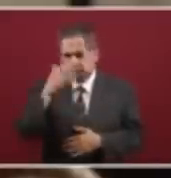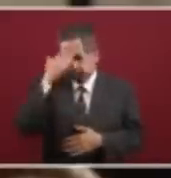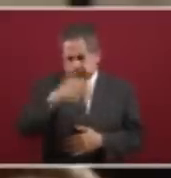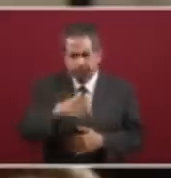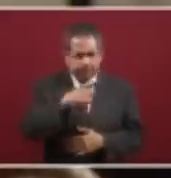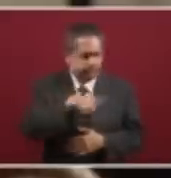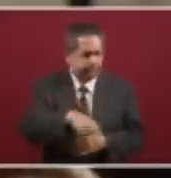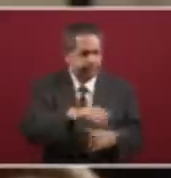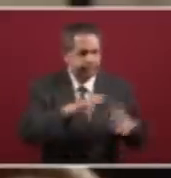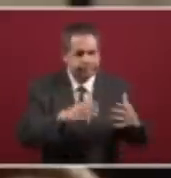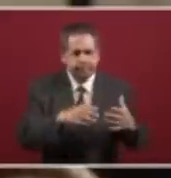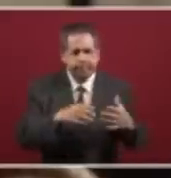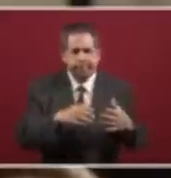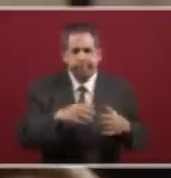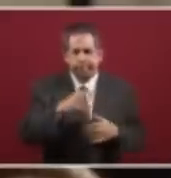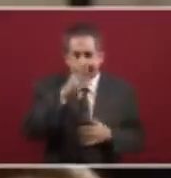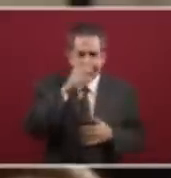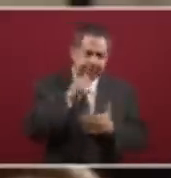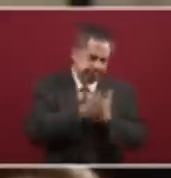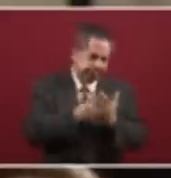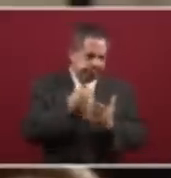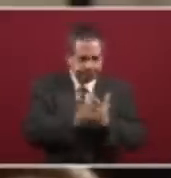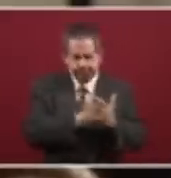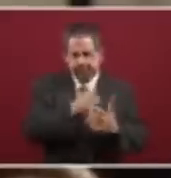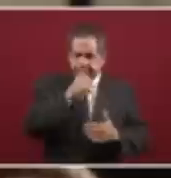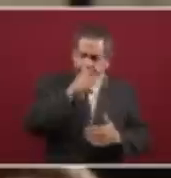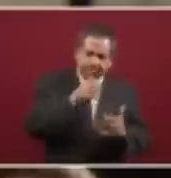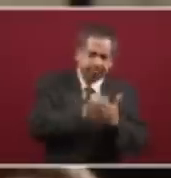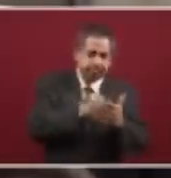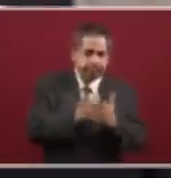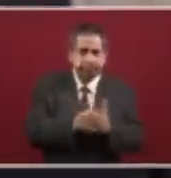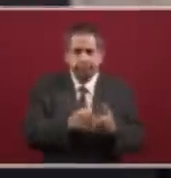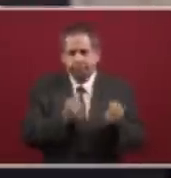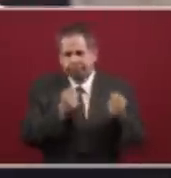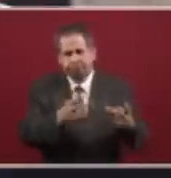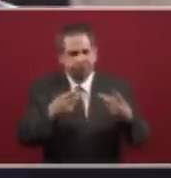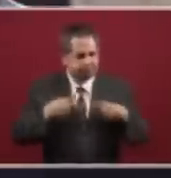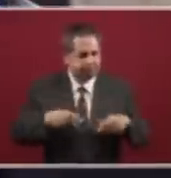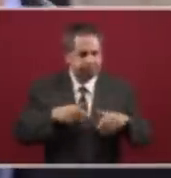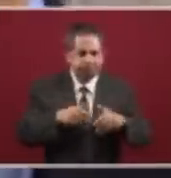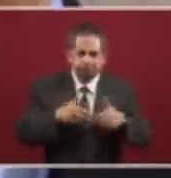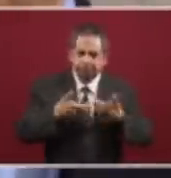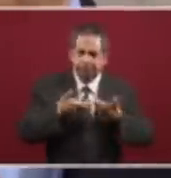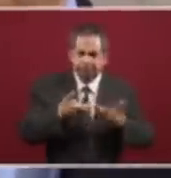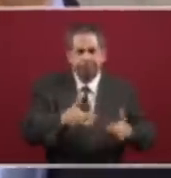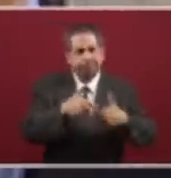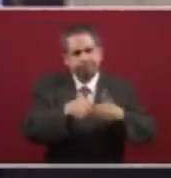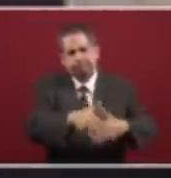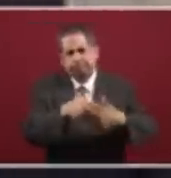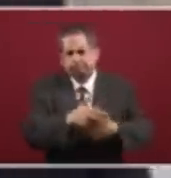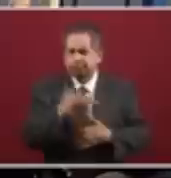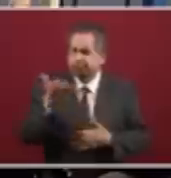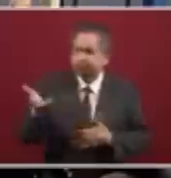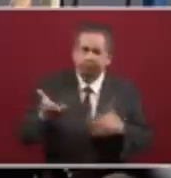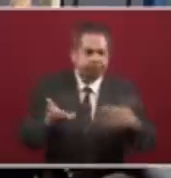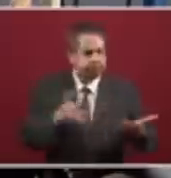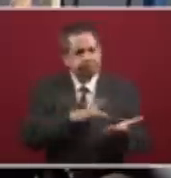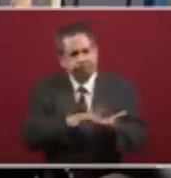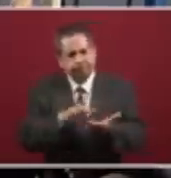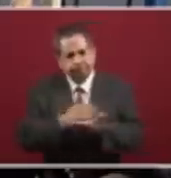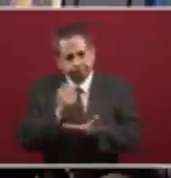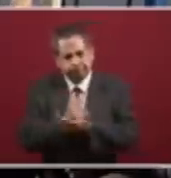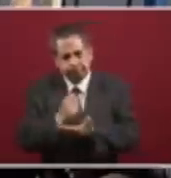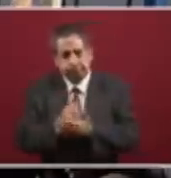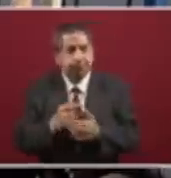una jornada en hermosillo pues de lucha y de protesta este salen miles de personas a las calles de la ciudad a solidarizarse ya exigir